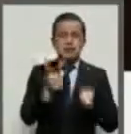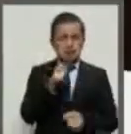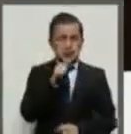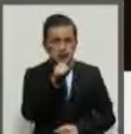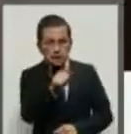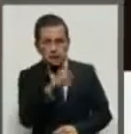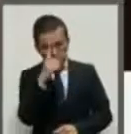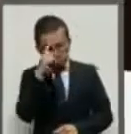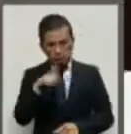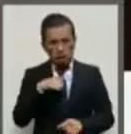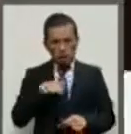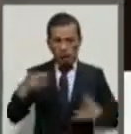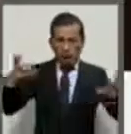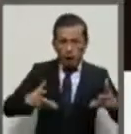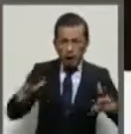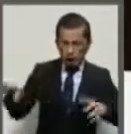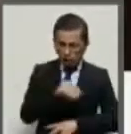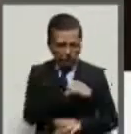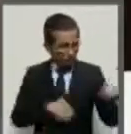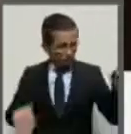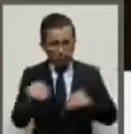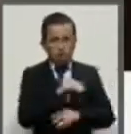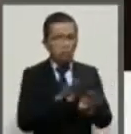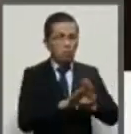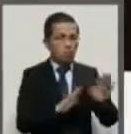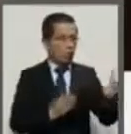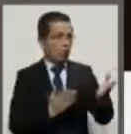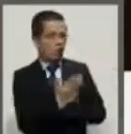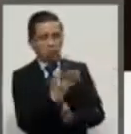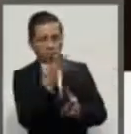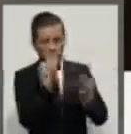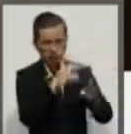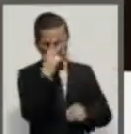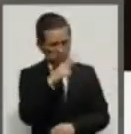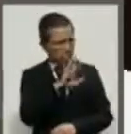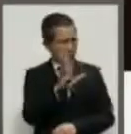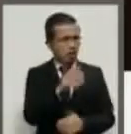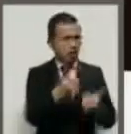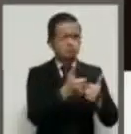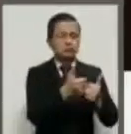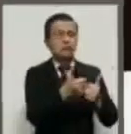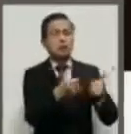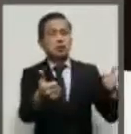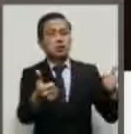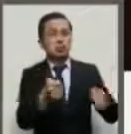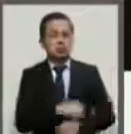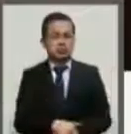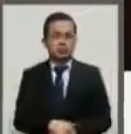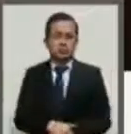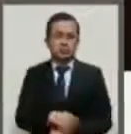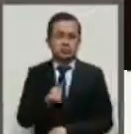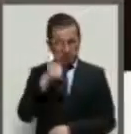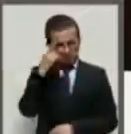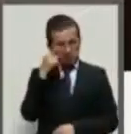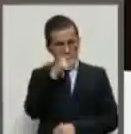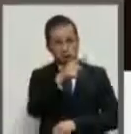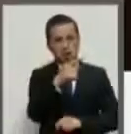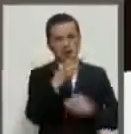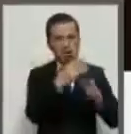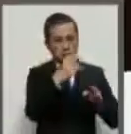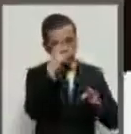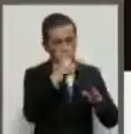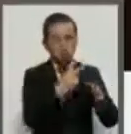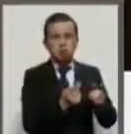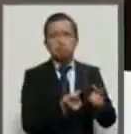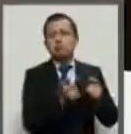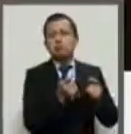manos en la operación de este órgano fundamental para el desarrollo de la economía. Es así que de manera independiente, este